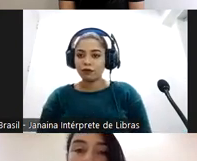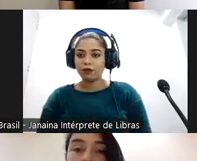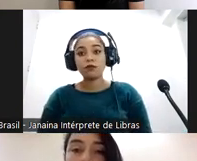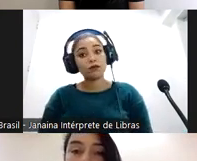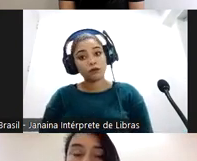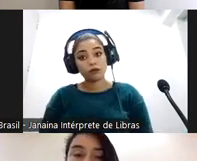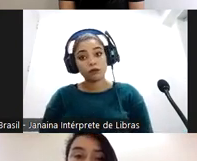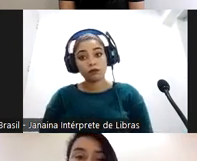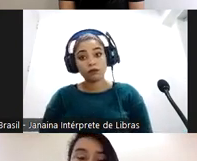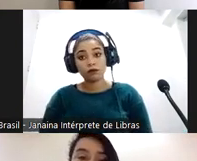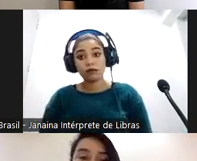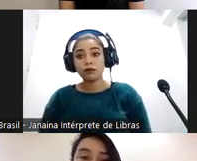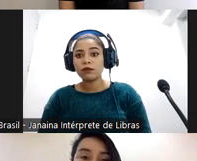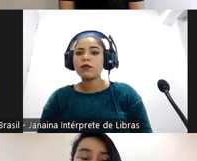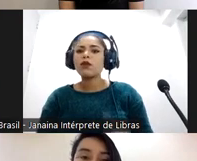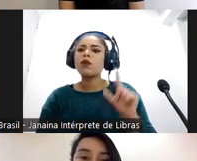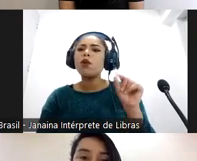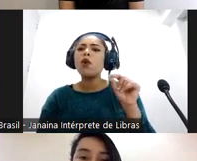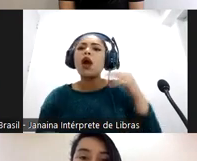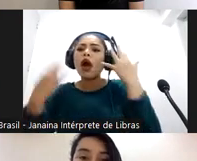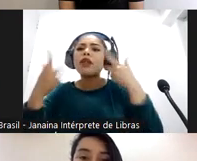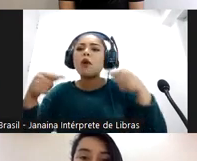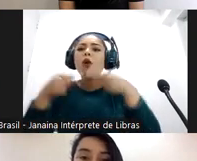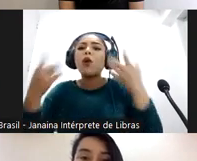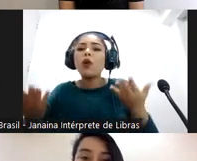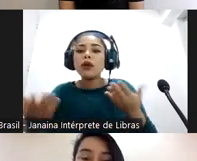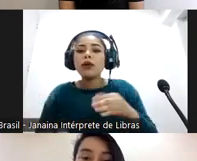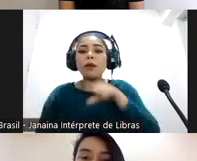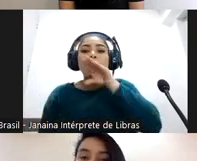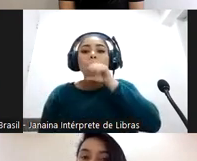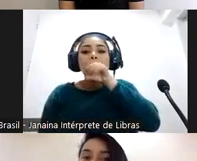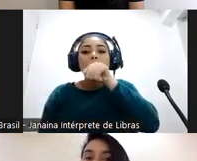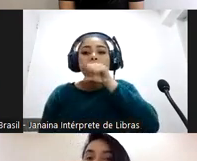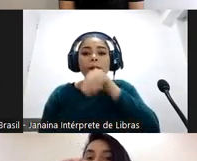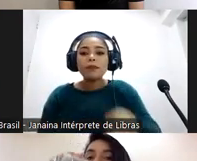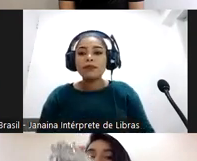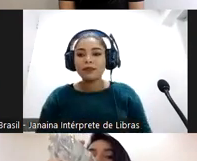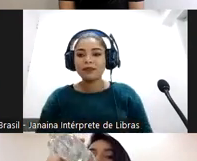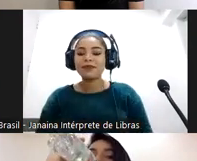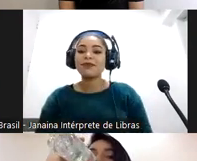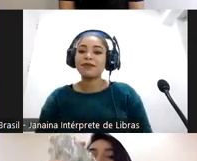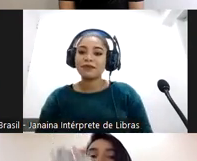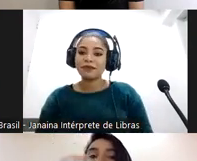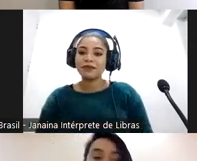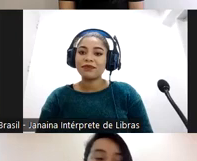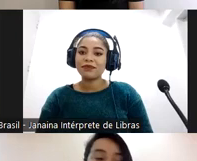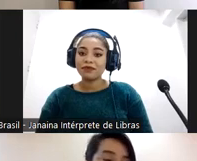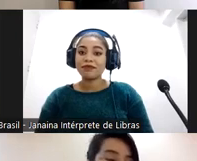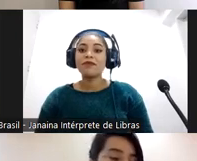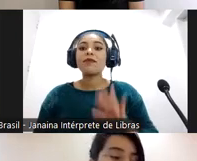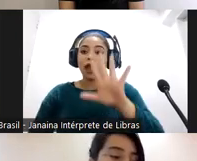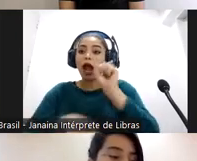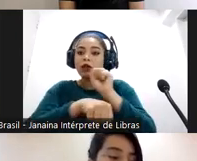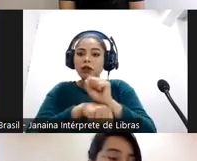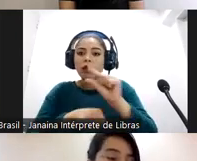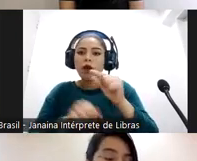¡Sí! Ese es. ¿Cuál es? Es un pato. Y en lengua de señas se dice así. Esperen, les